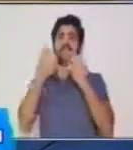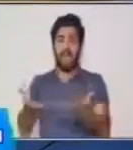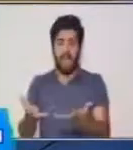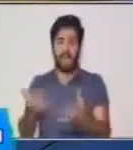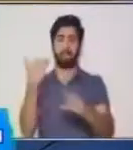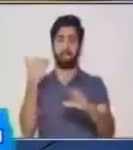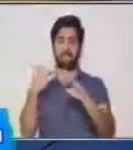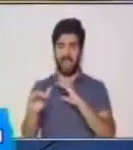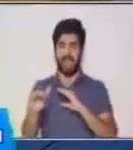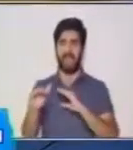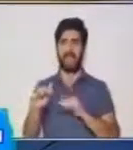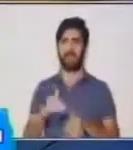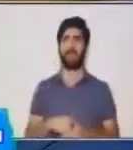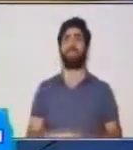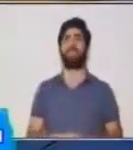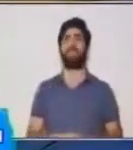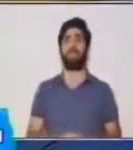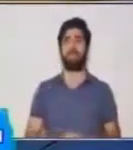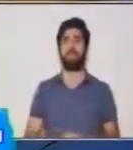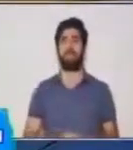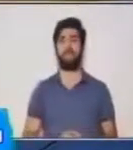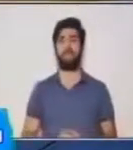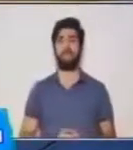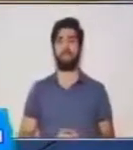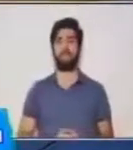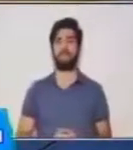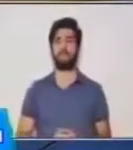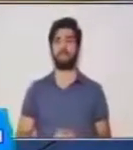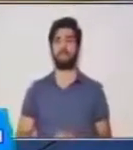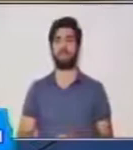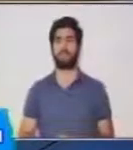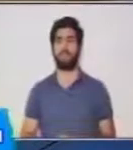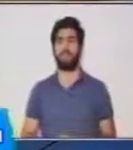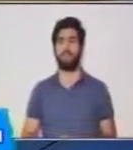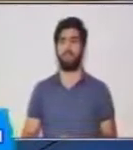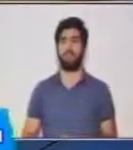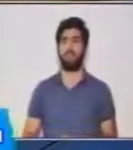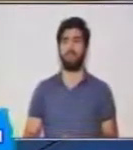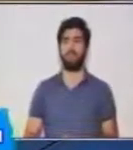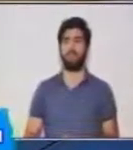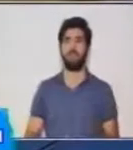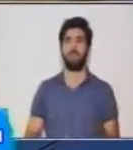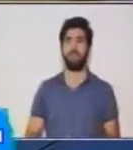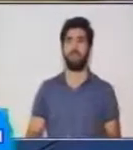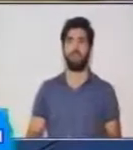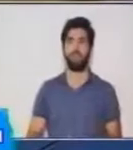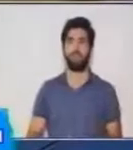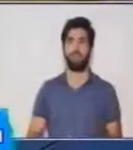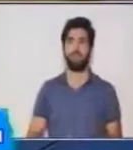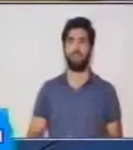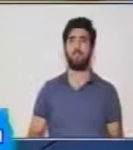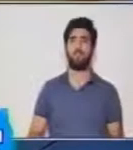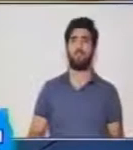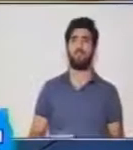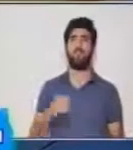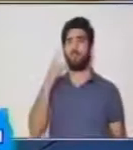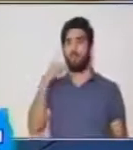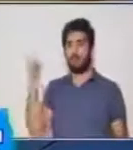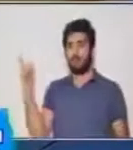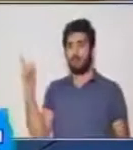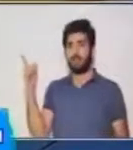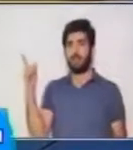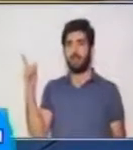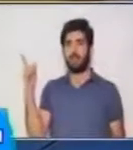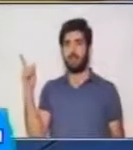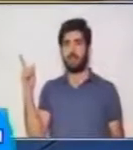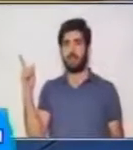Entonces encontramos nuestra primer pareja. Vamos a buscar, aquí tengo el receptor. Veamos qué otros tenemos. Medio que